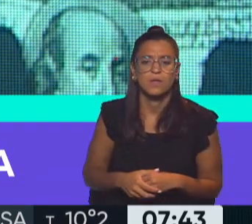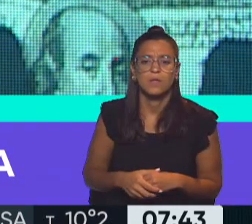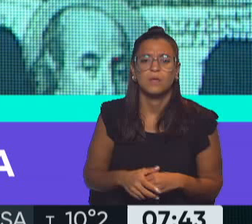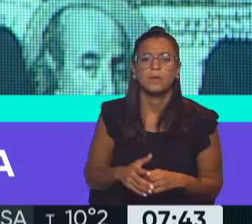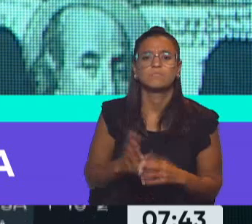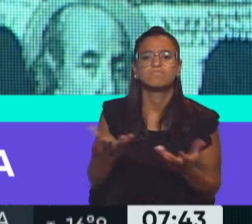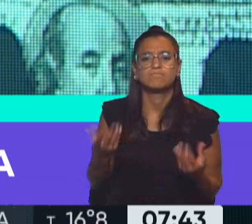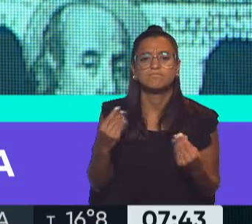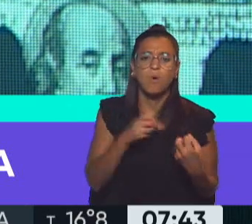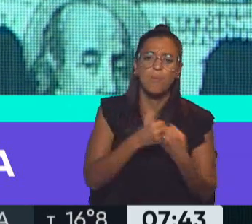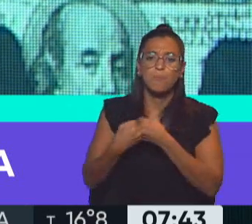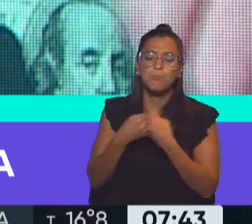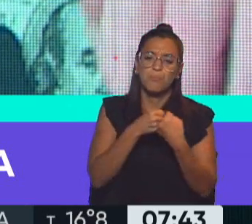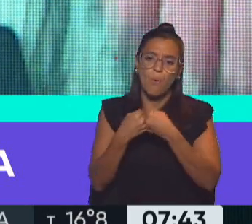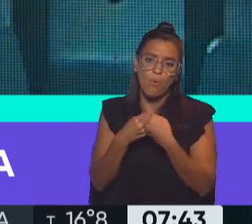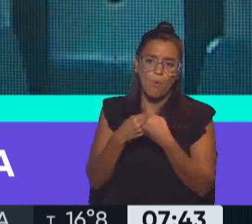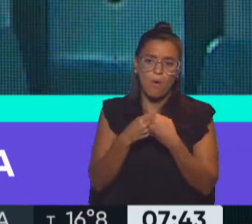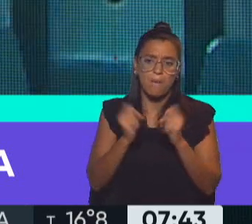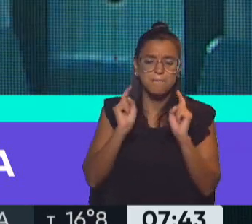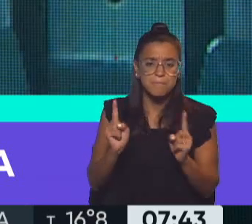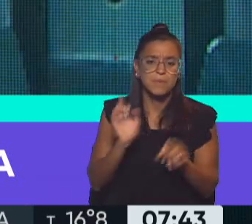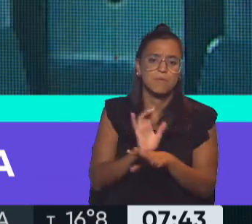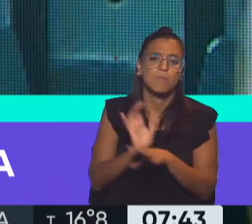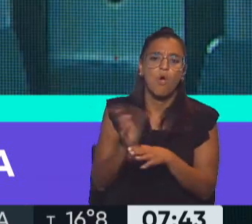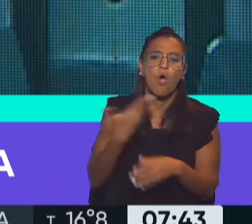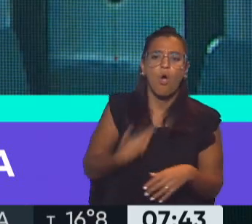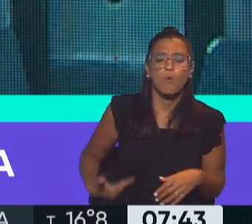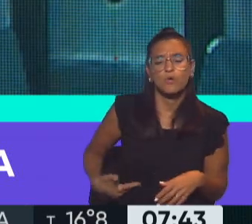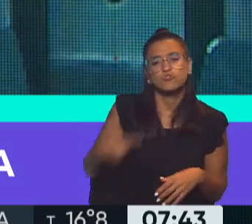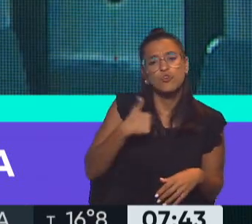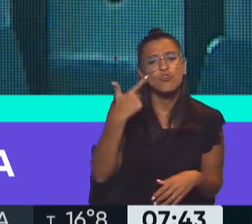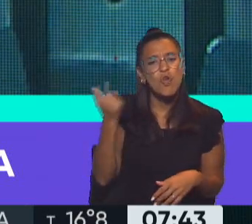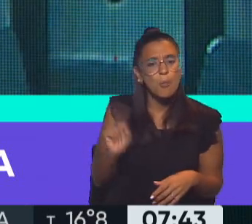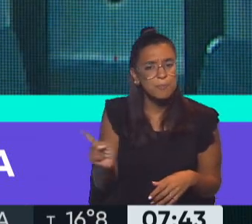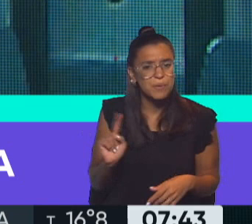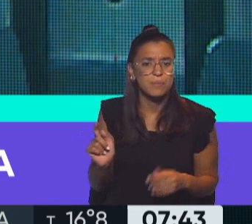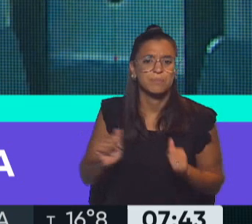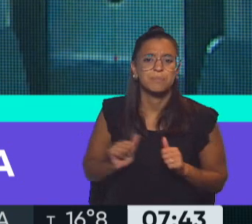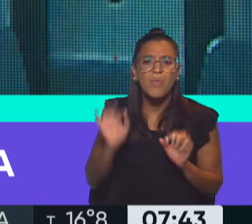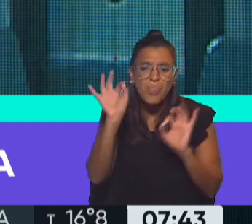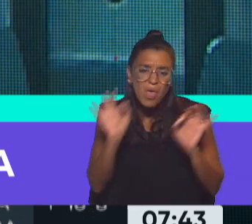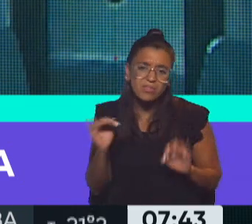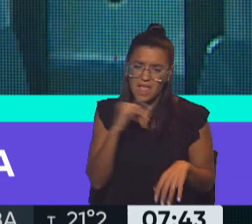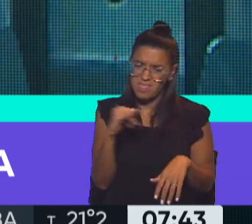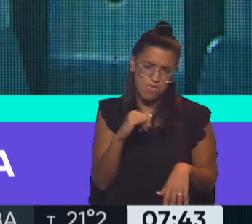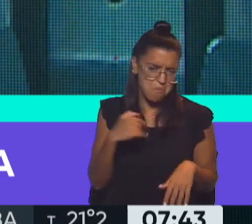poco la puja interna dentro de la coalición de gobierno. Yo no creo que podamos esperar muchos detalles